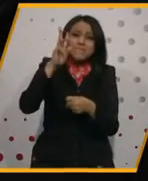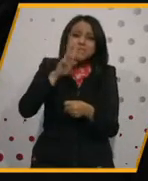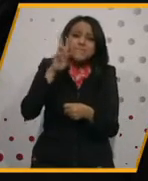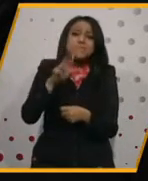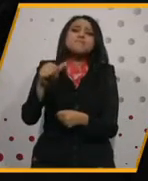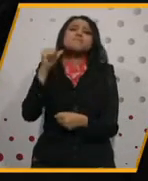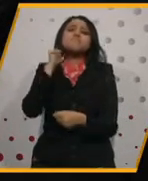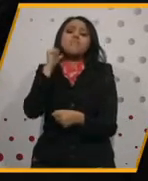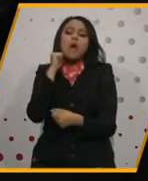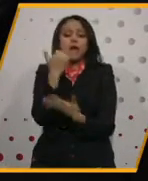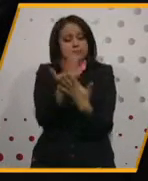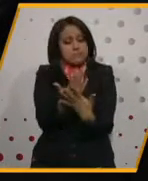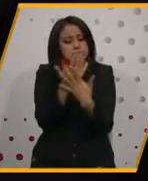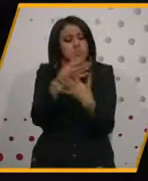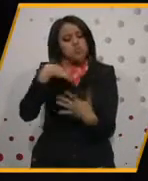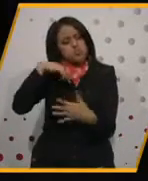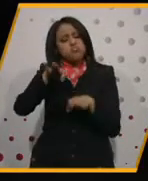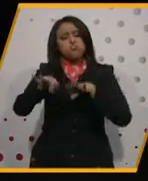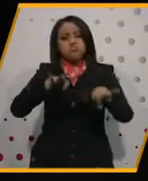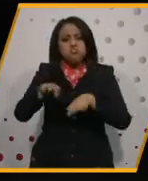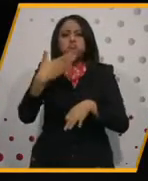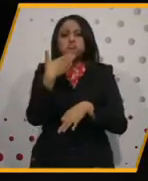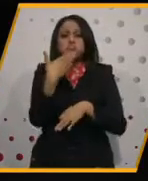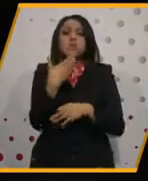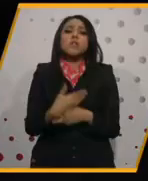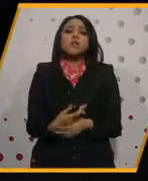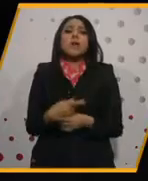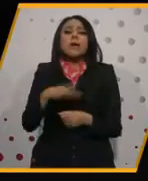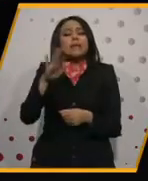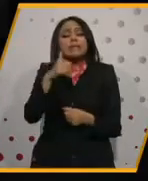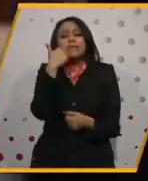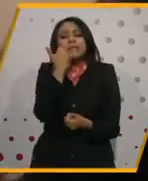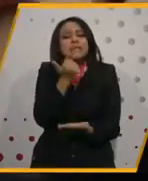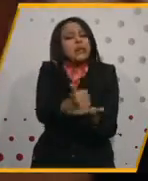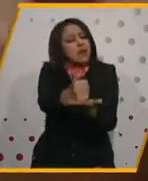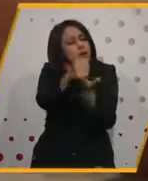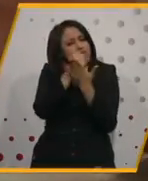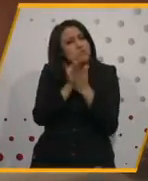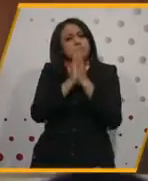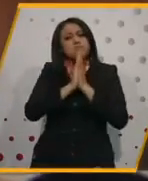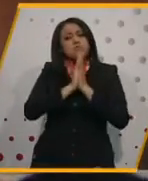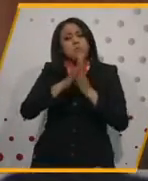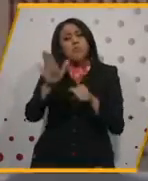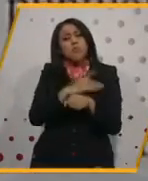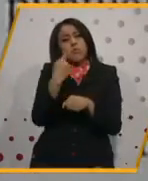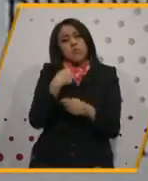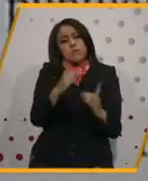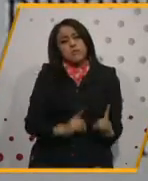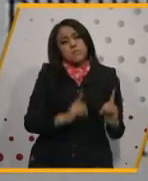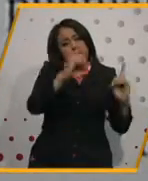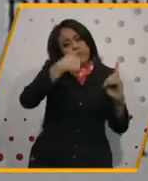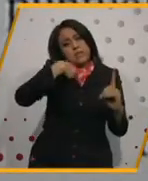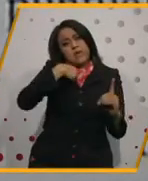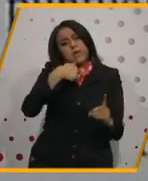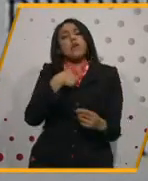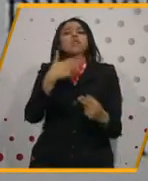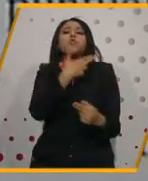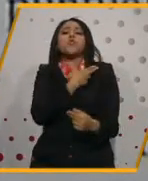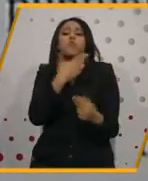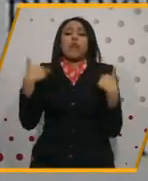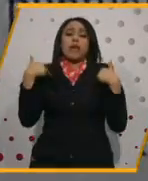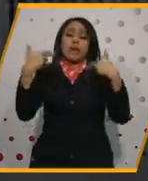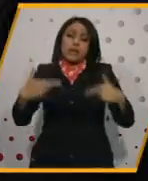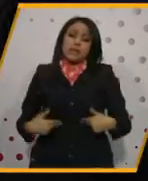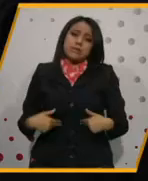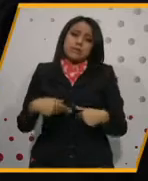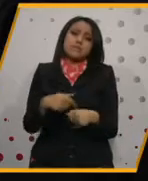dicen, estoy trabajando. Solicita ayuda para recuperar el patrimonio que le dejó su marido y así también la paz que